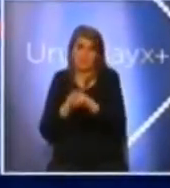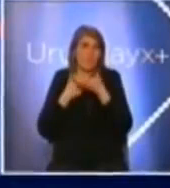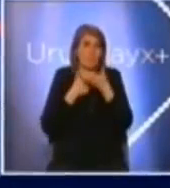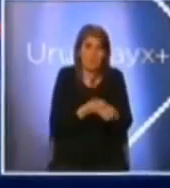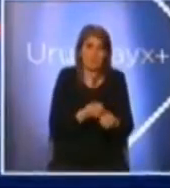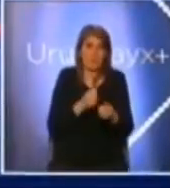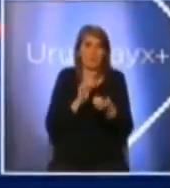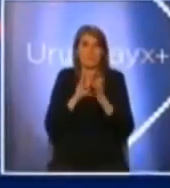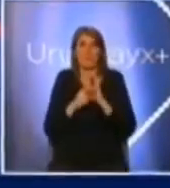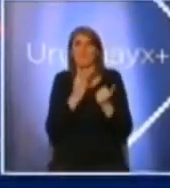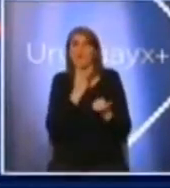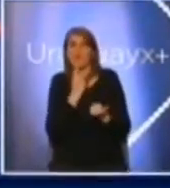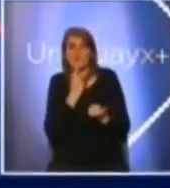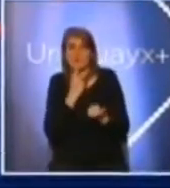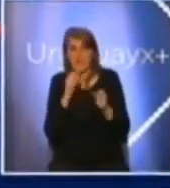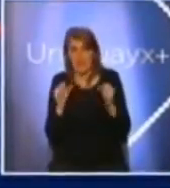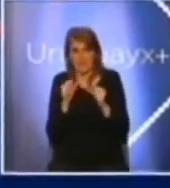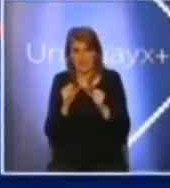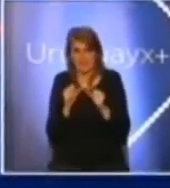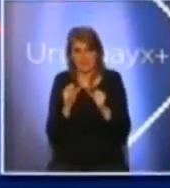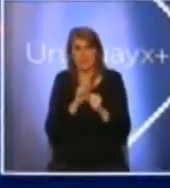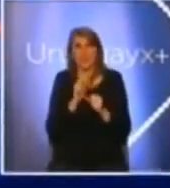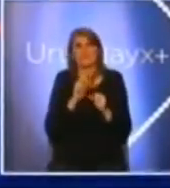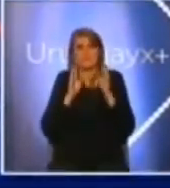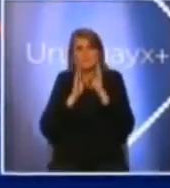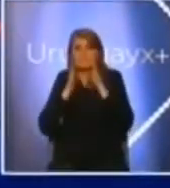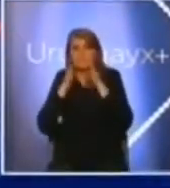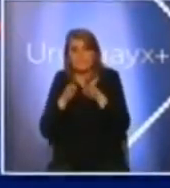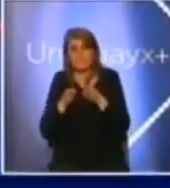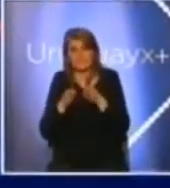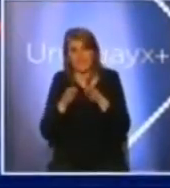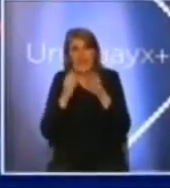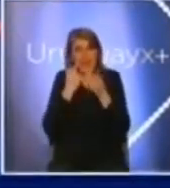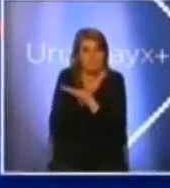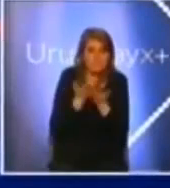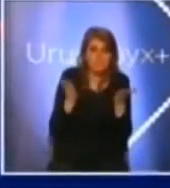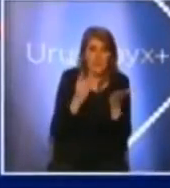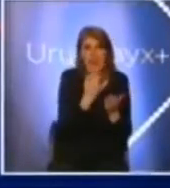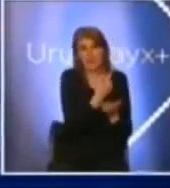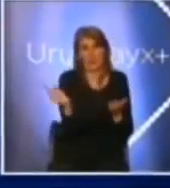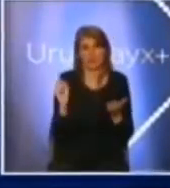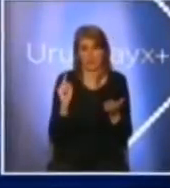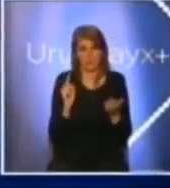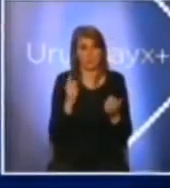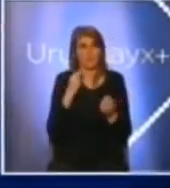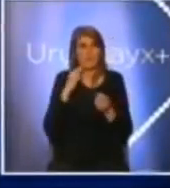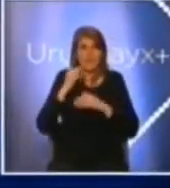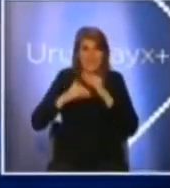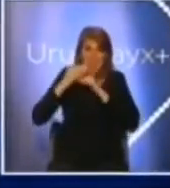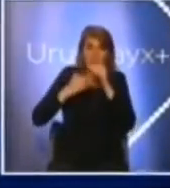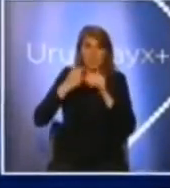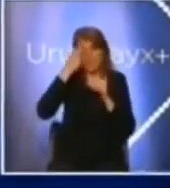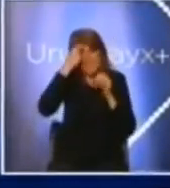que instrumentan, no por algunos aspectos parciales de las mismas. Estamos logrando un desarrollo